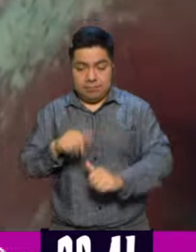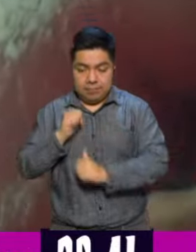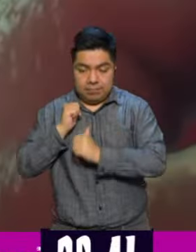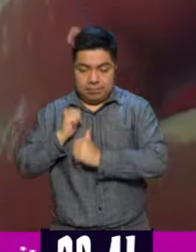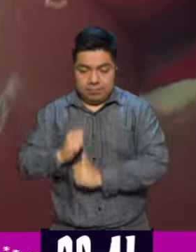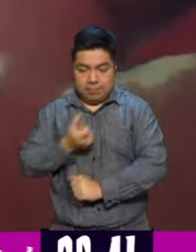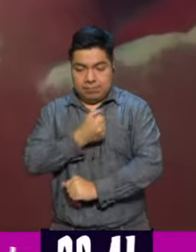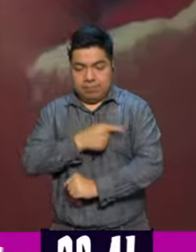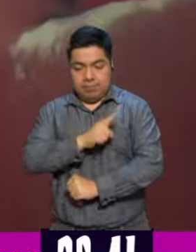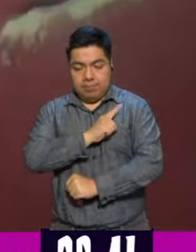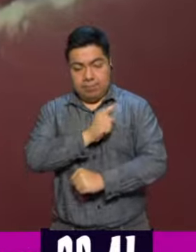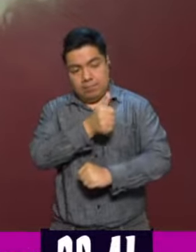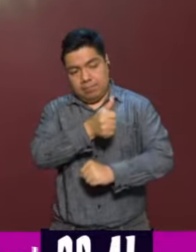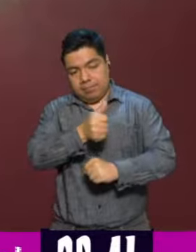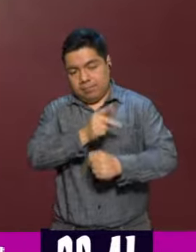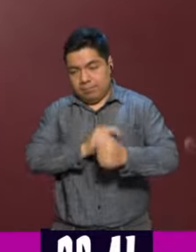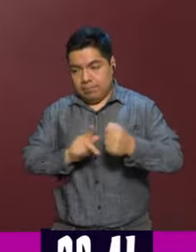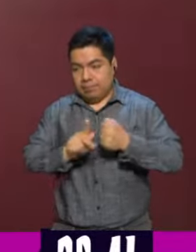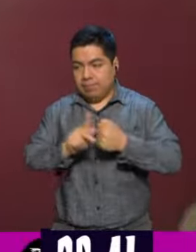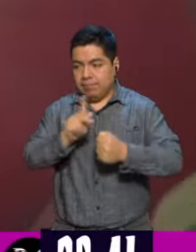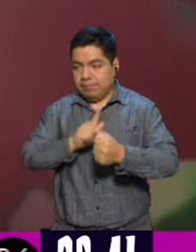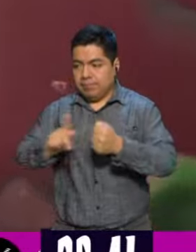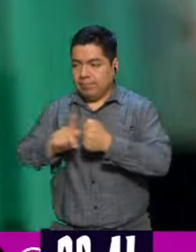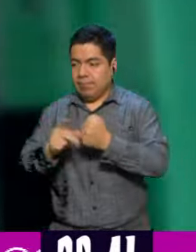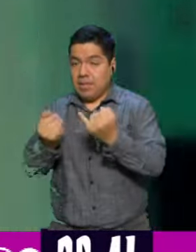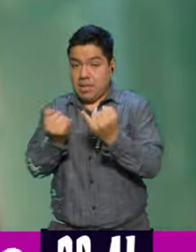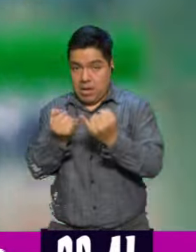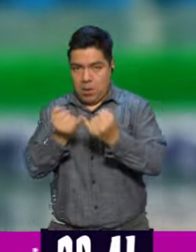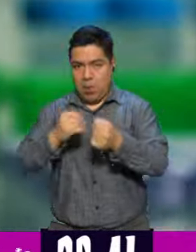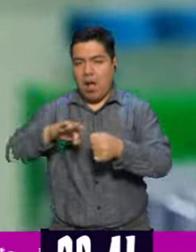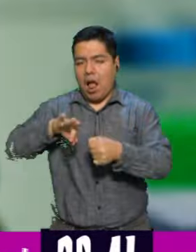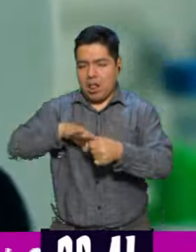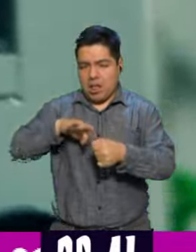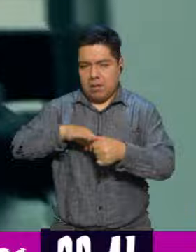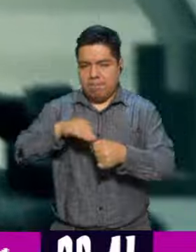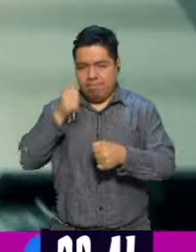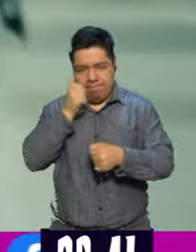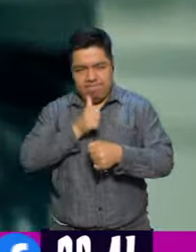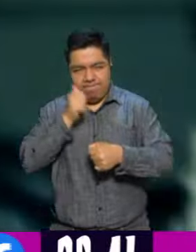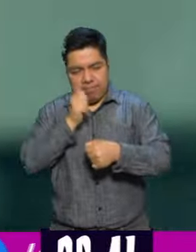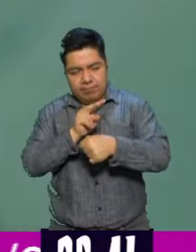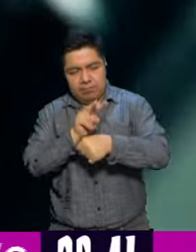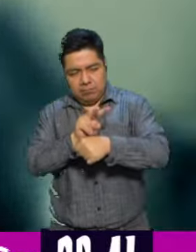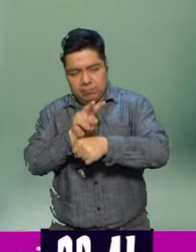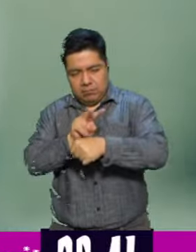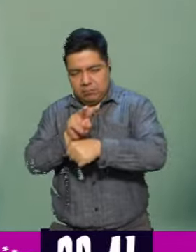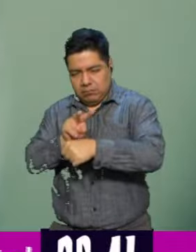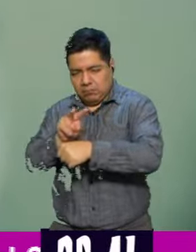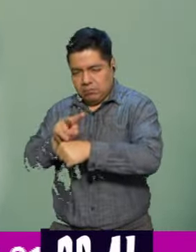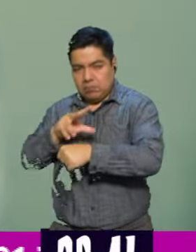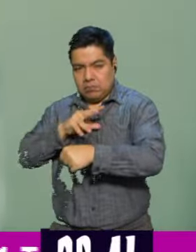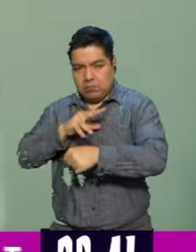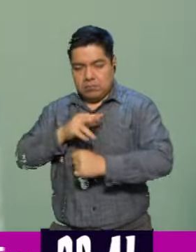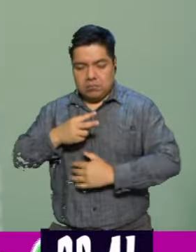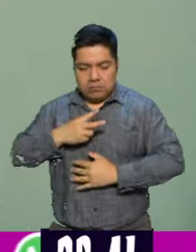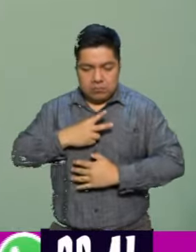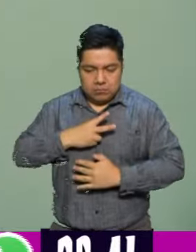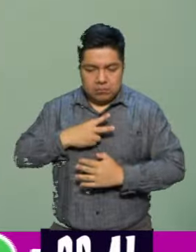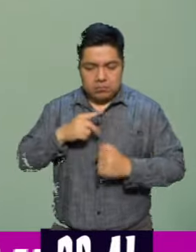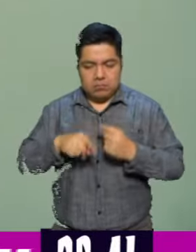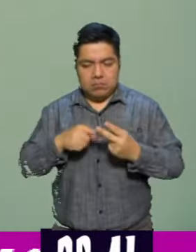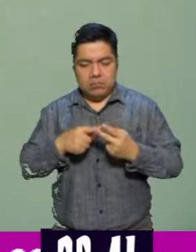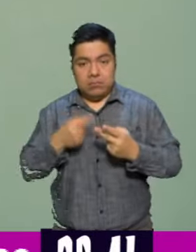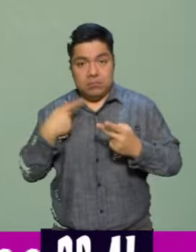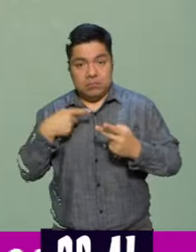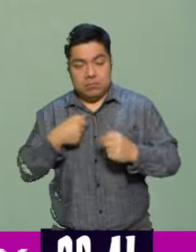los distintos países, como la industria farmacéutica, están monitoreando qué virus están en el aire, están en la sangre